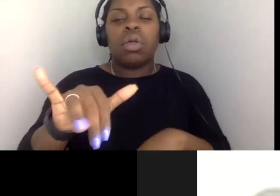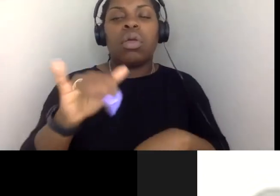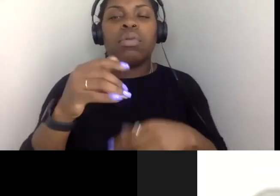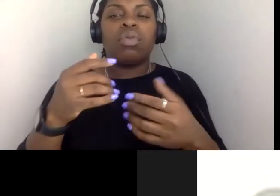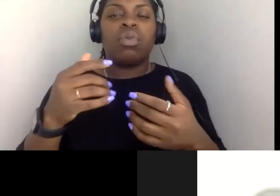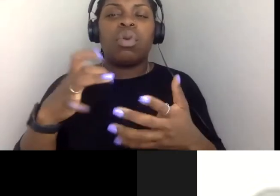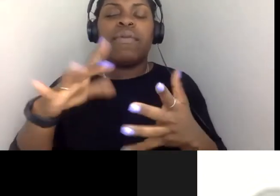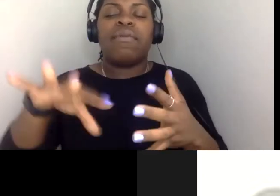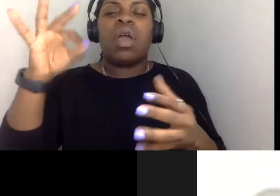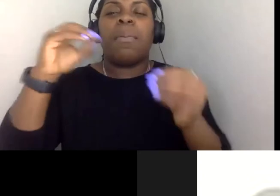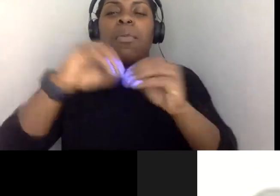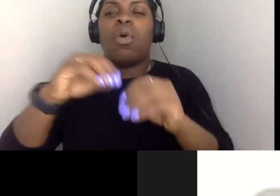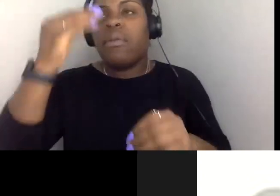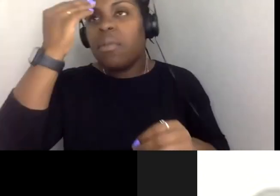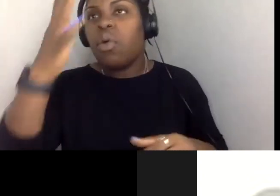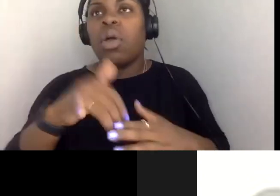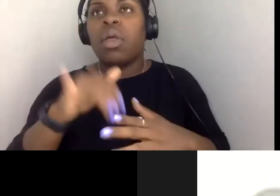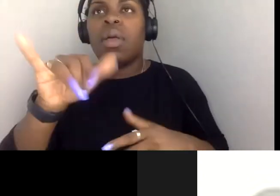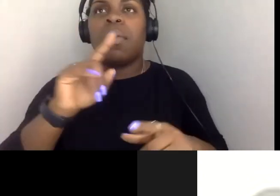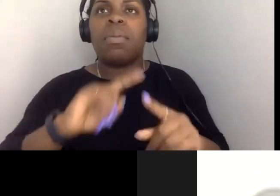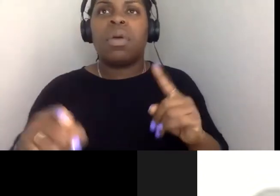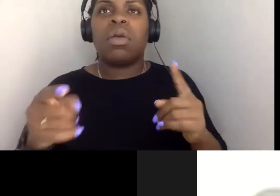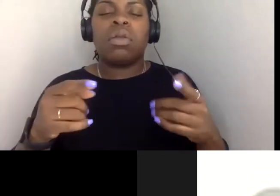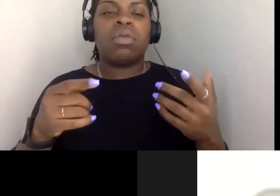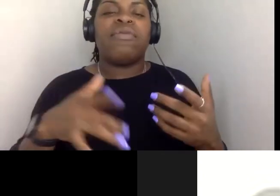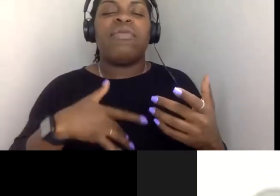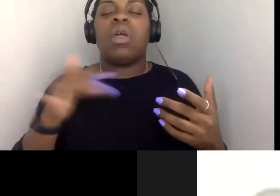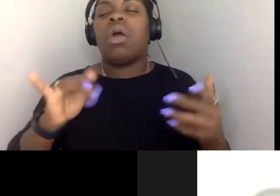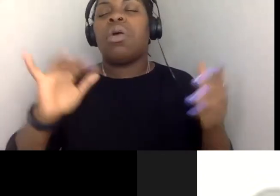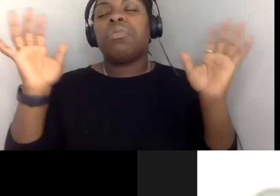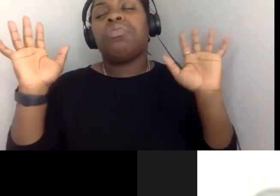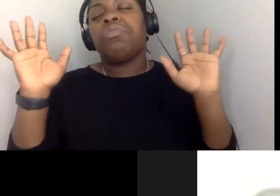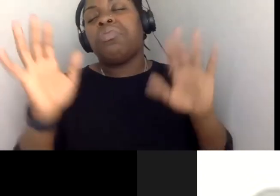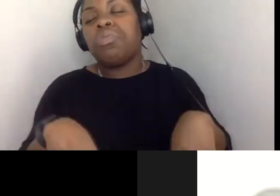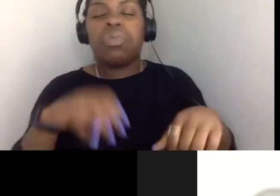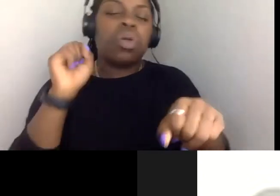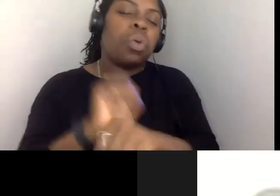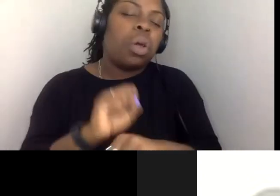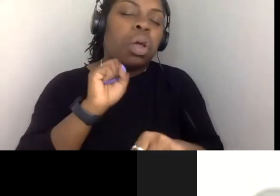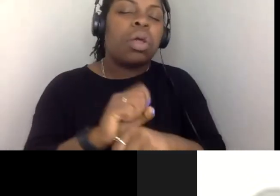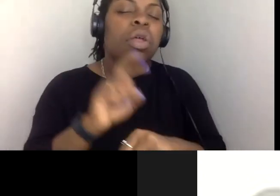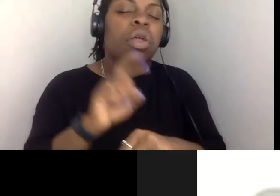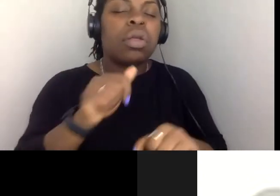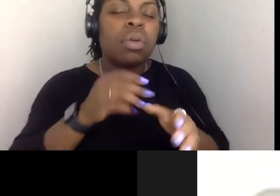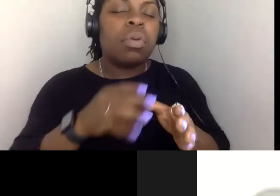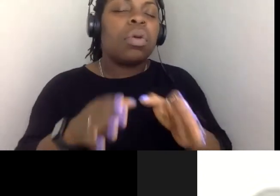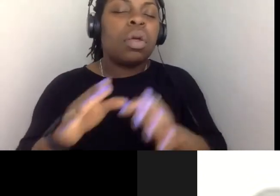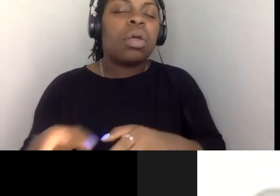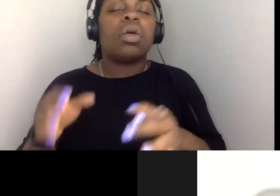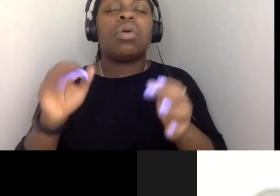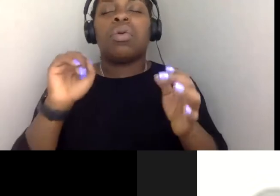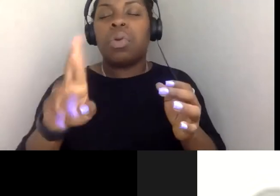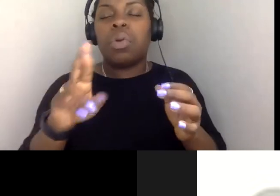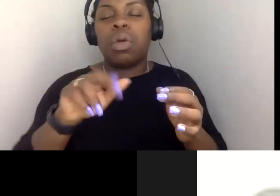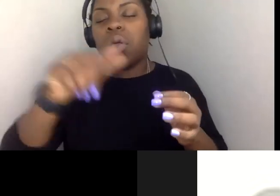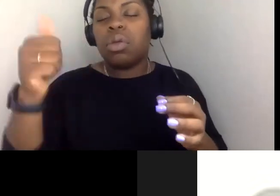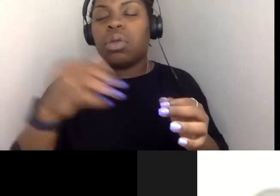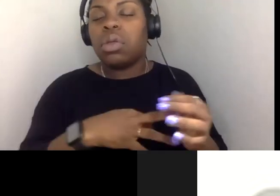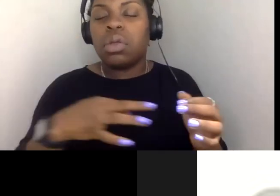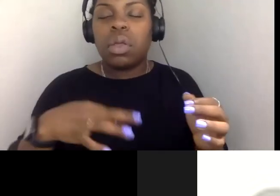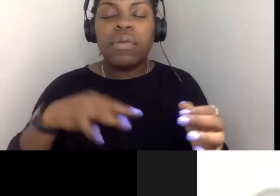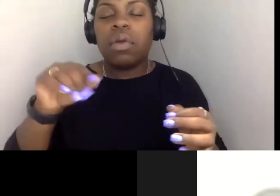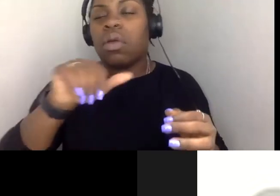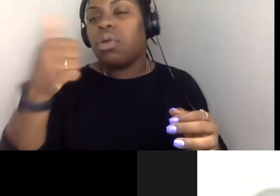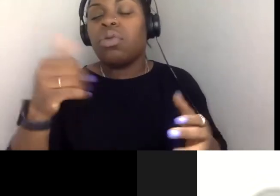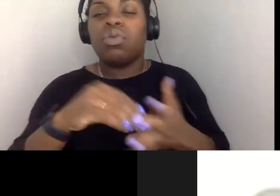exploración, que ustedes que quieren saber más sobre eso, o piensan que el mapa no está funcionando,